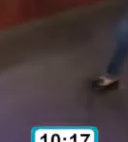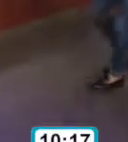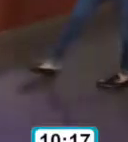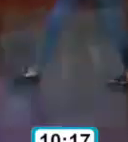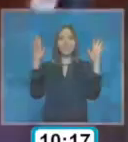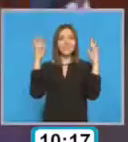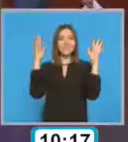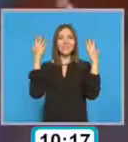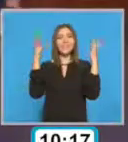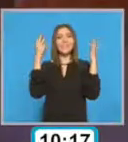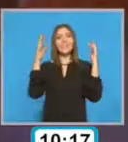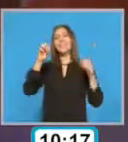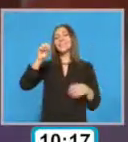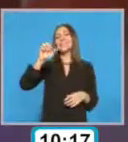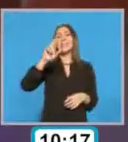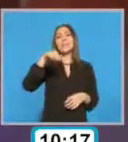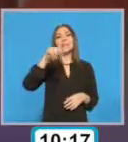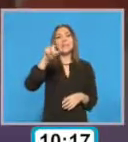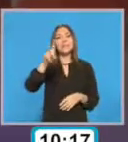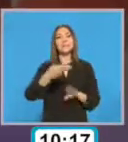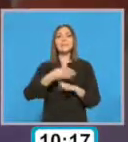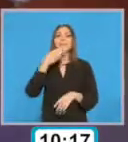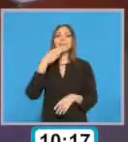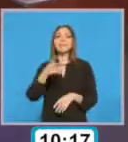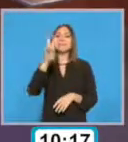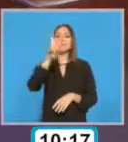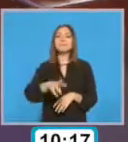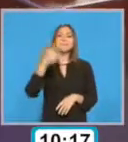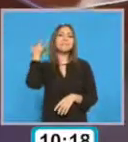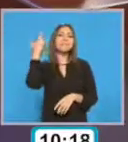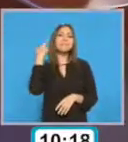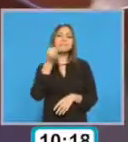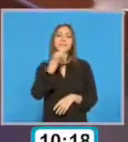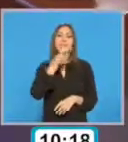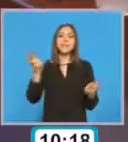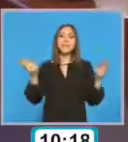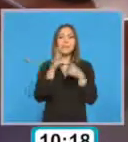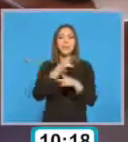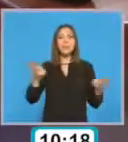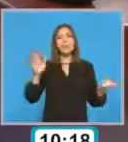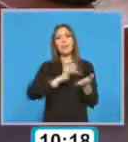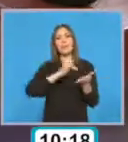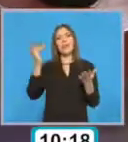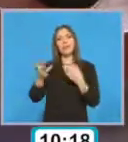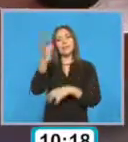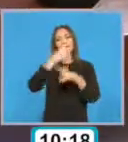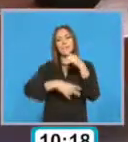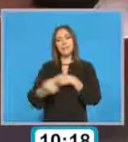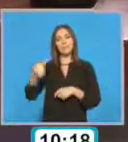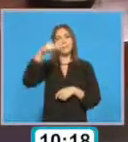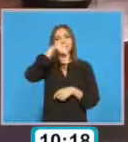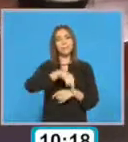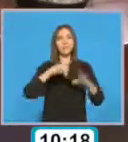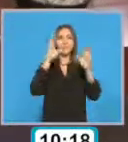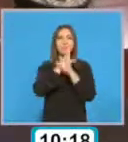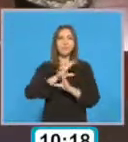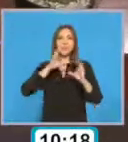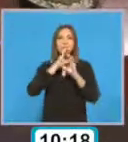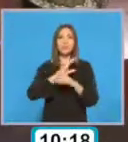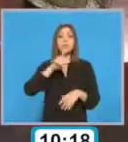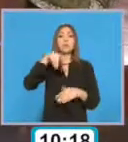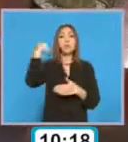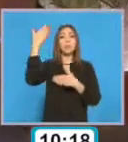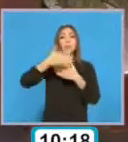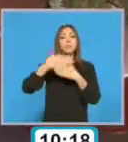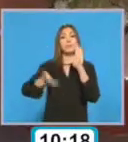Aplauso fuerte para Sarmat. Muy bien, hermano. Qué buena música. Gracias. Gracias por estar con nosotros aquí en el intermedio. Gracias. Sé que vas a ir a